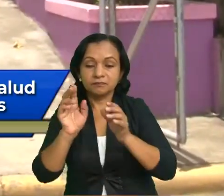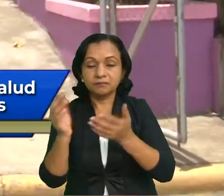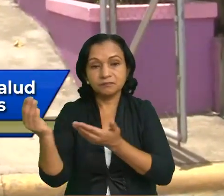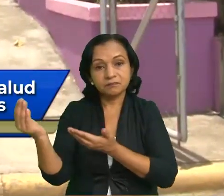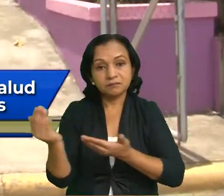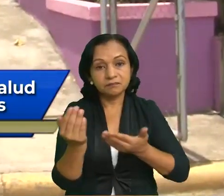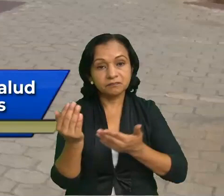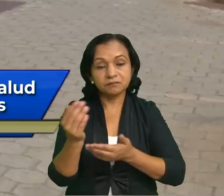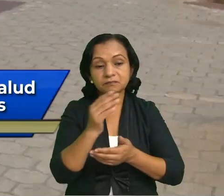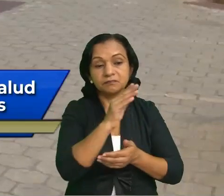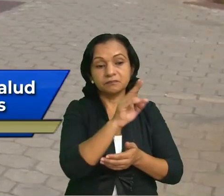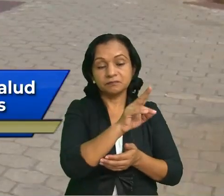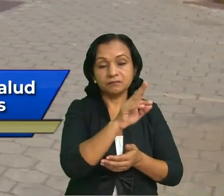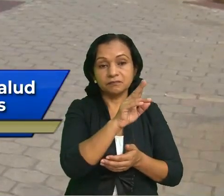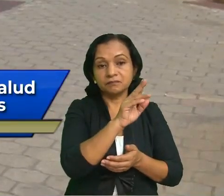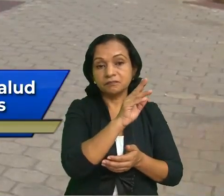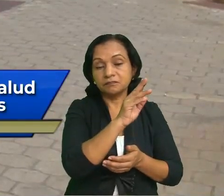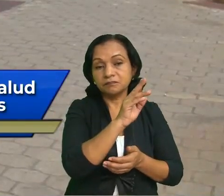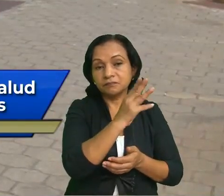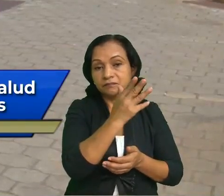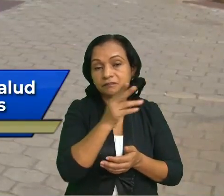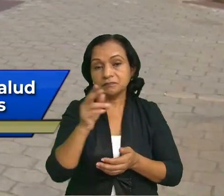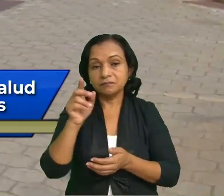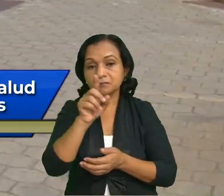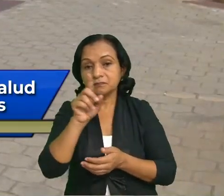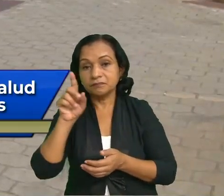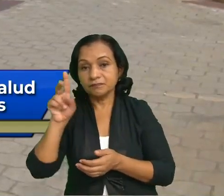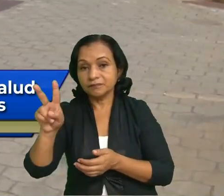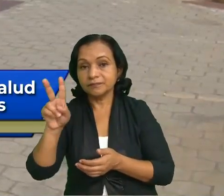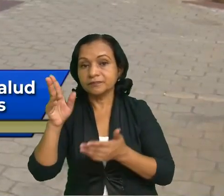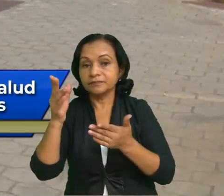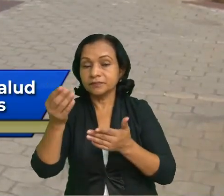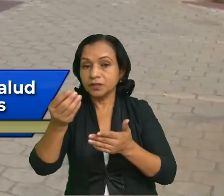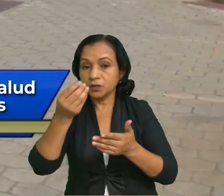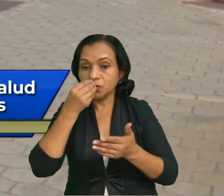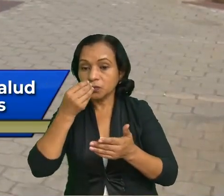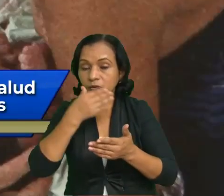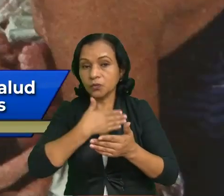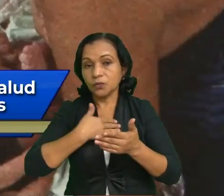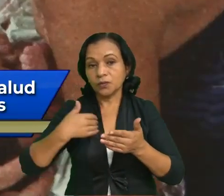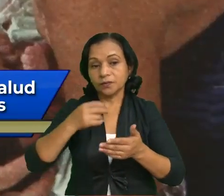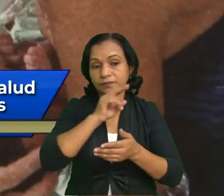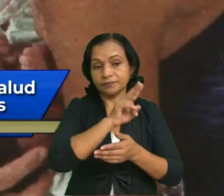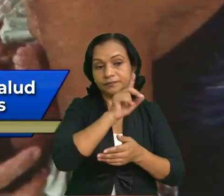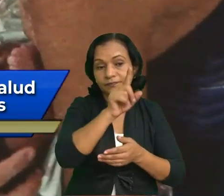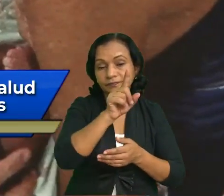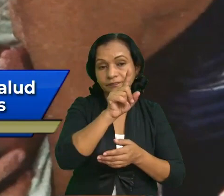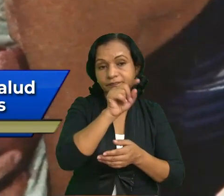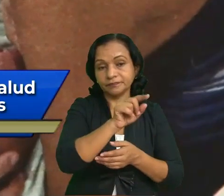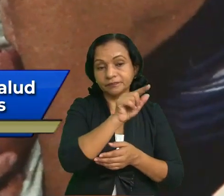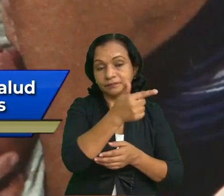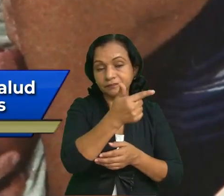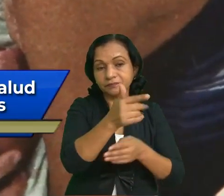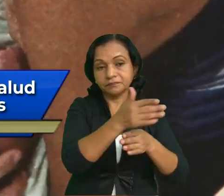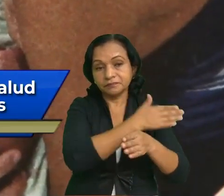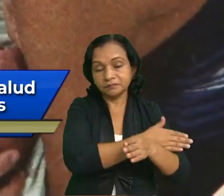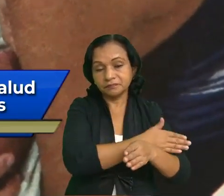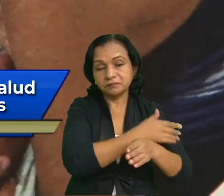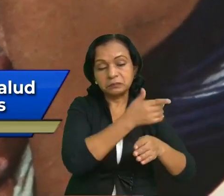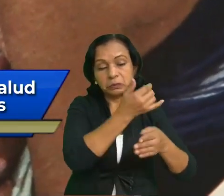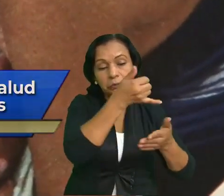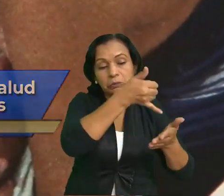29 en 2006 a 12.8 y mejoramos el nivel nutrición de 21.7 que había en el